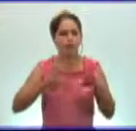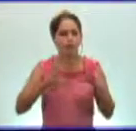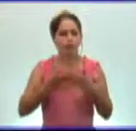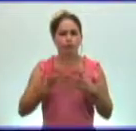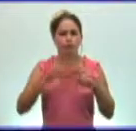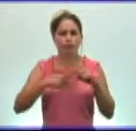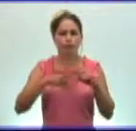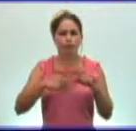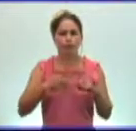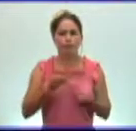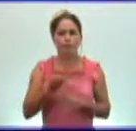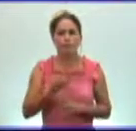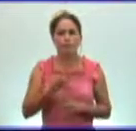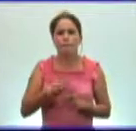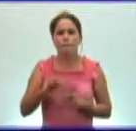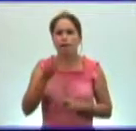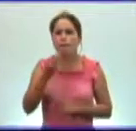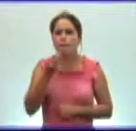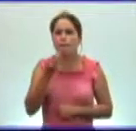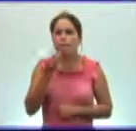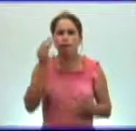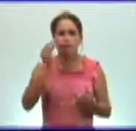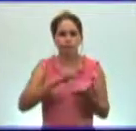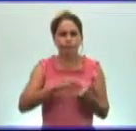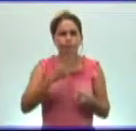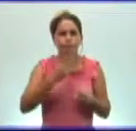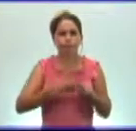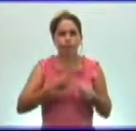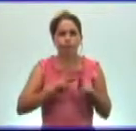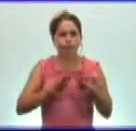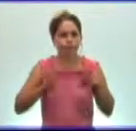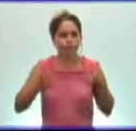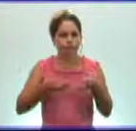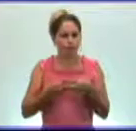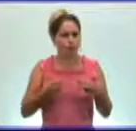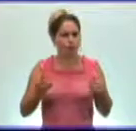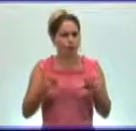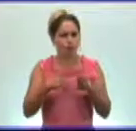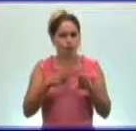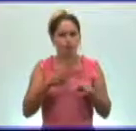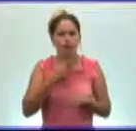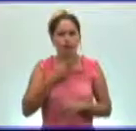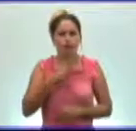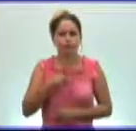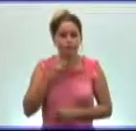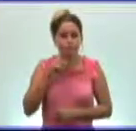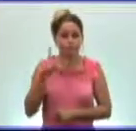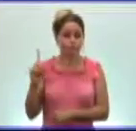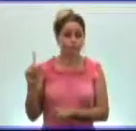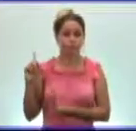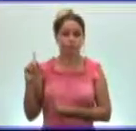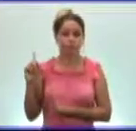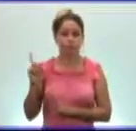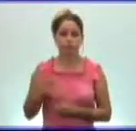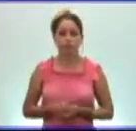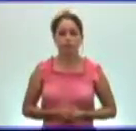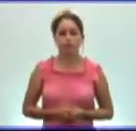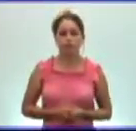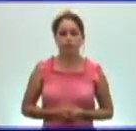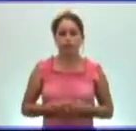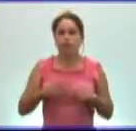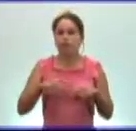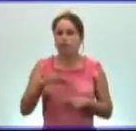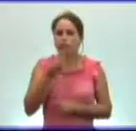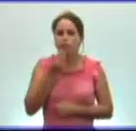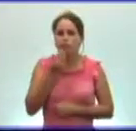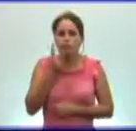los oxácidos. Y le proponemos el siguiente ejemplo. Esta fórmula, aquí tenemos presente